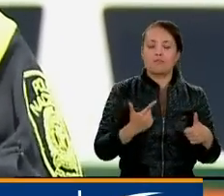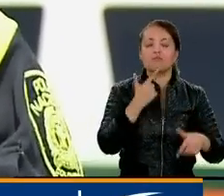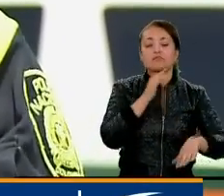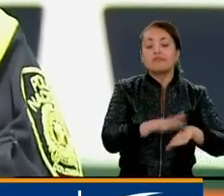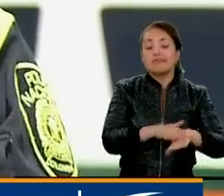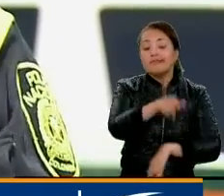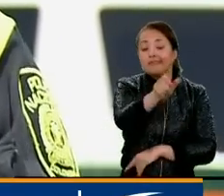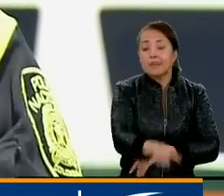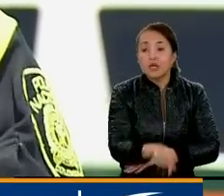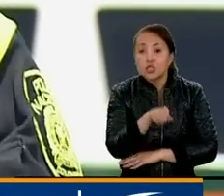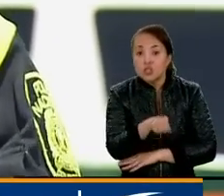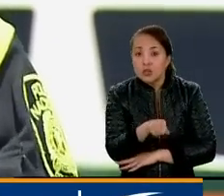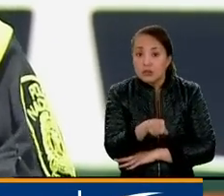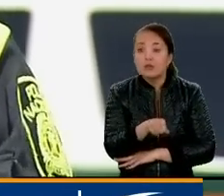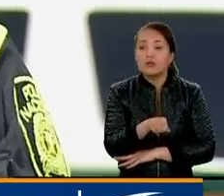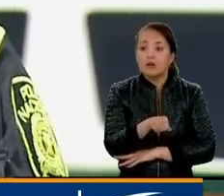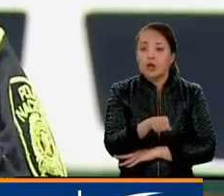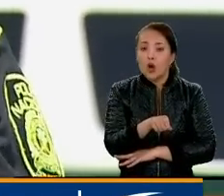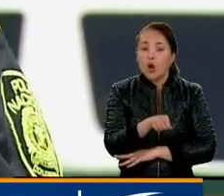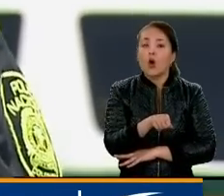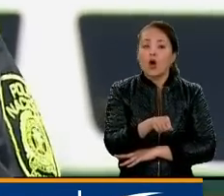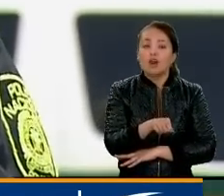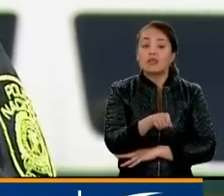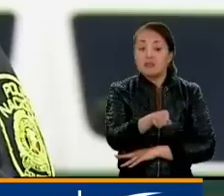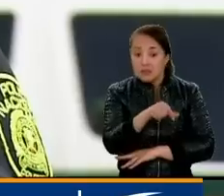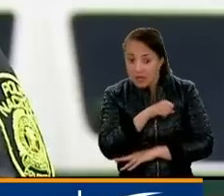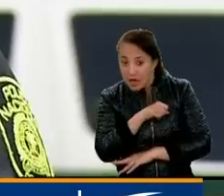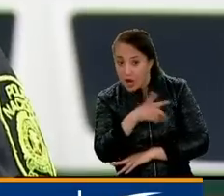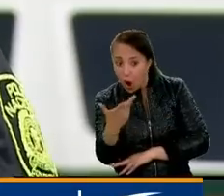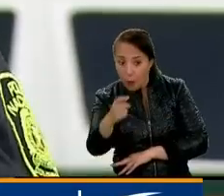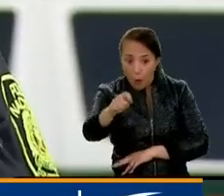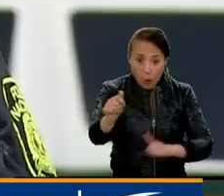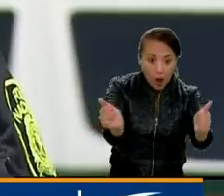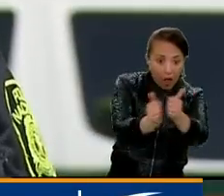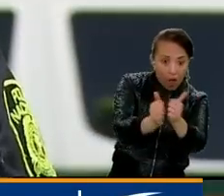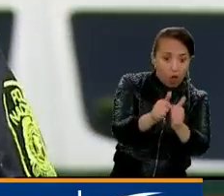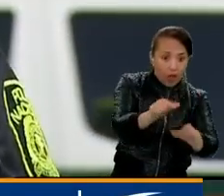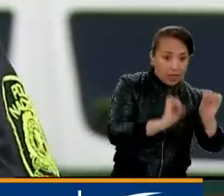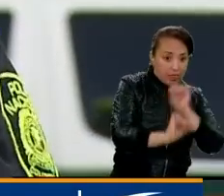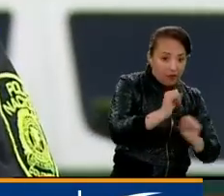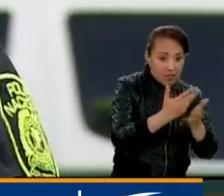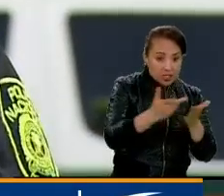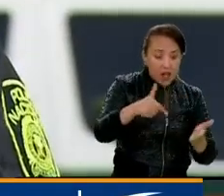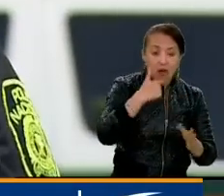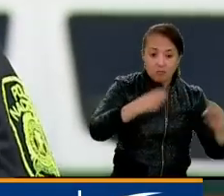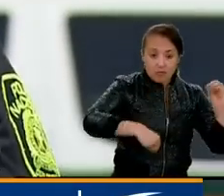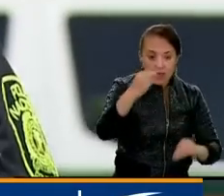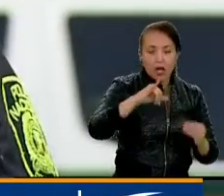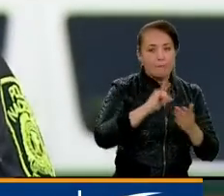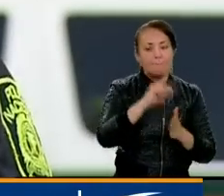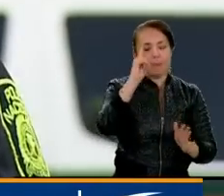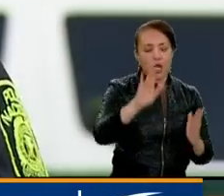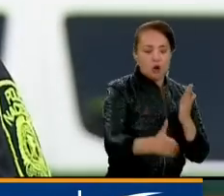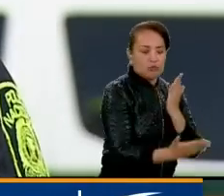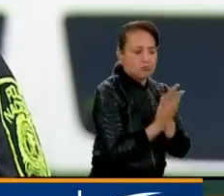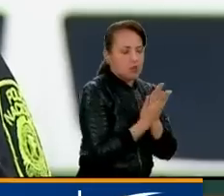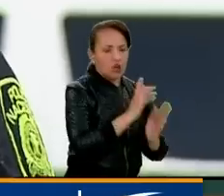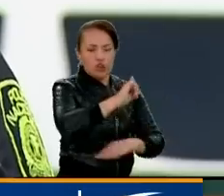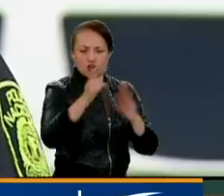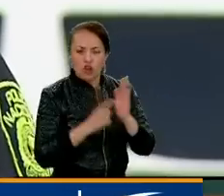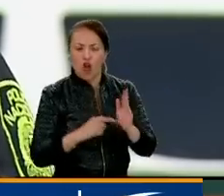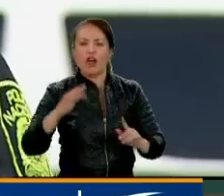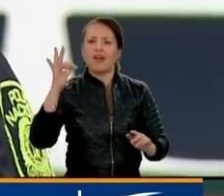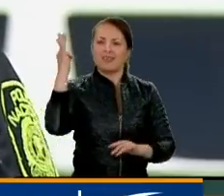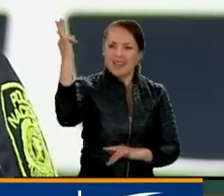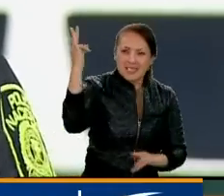decir a esta persona si tiene cómo apelar. Lógicamente se van a anexar todos los elementos fílmicos, testigos y demás que